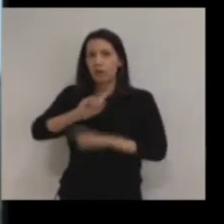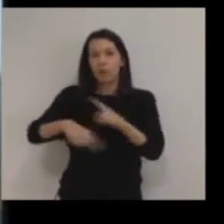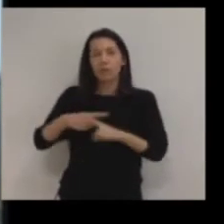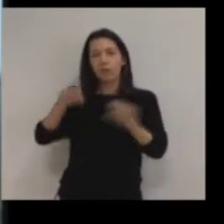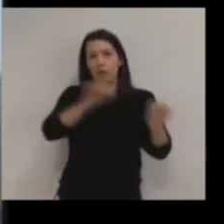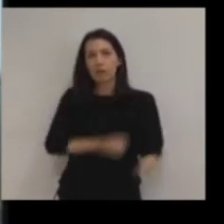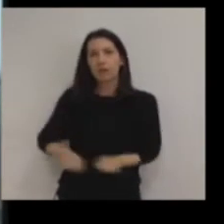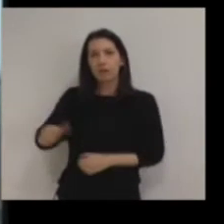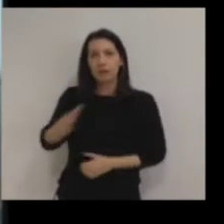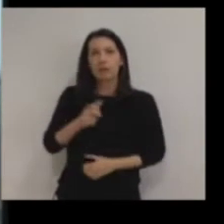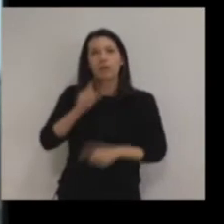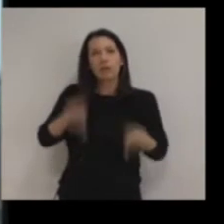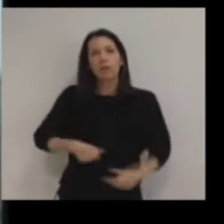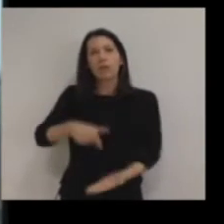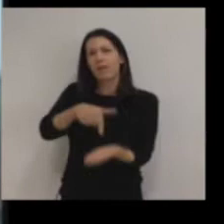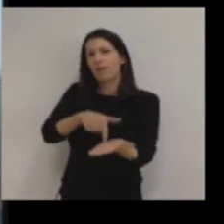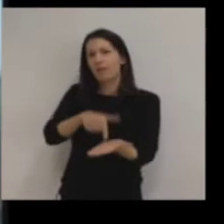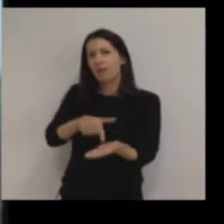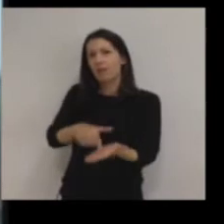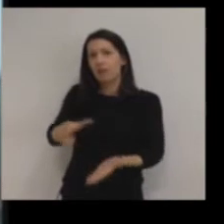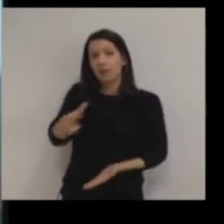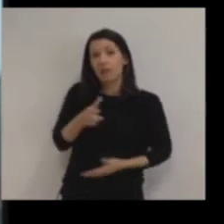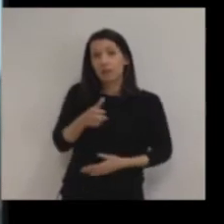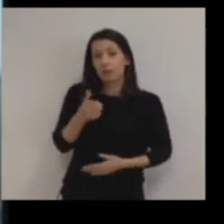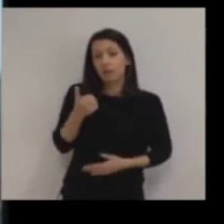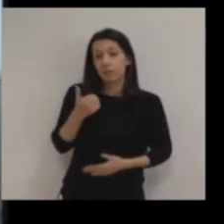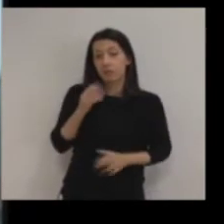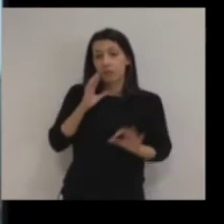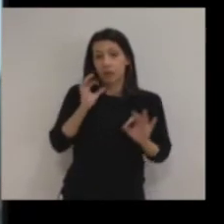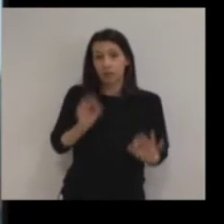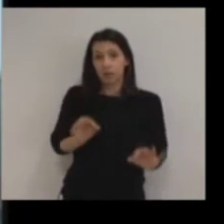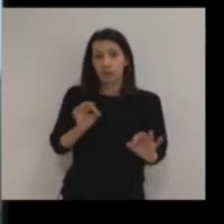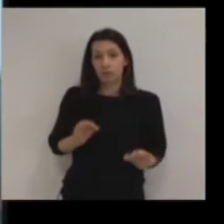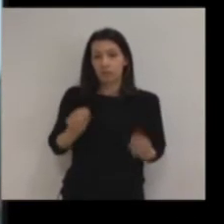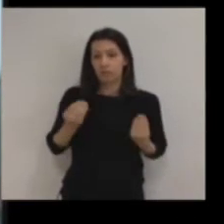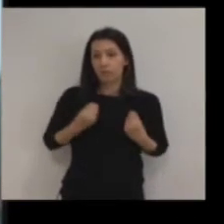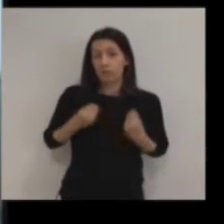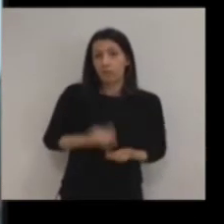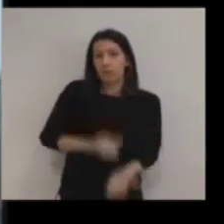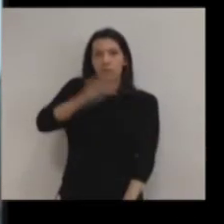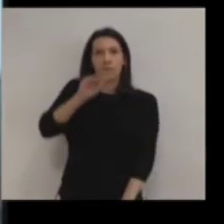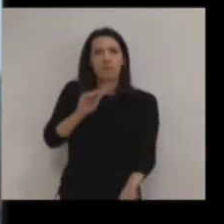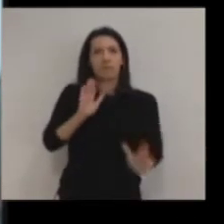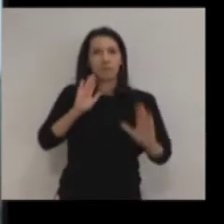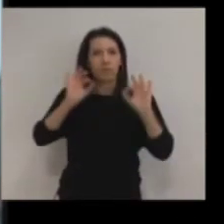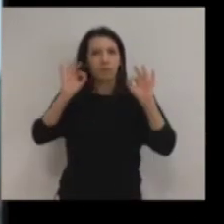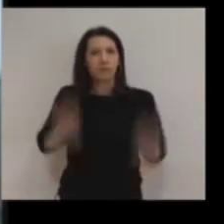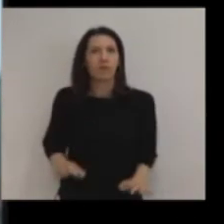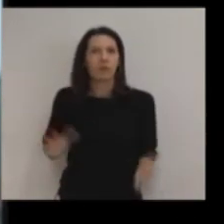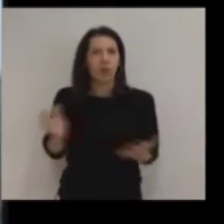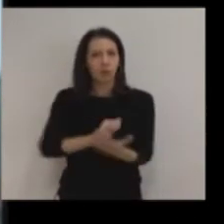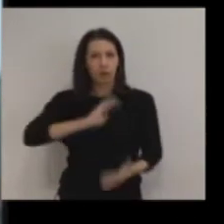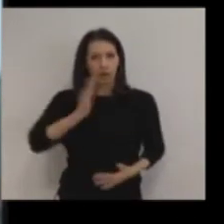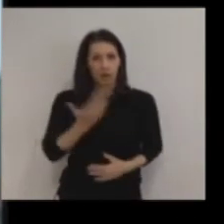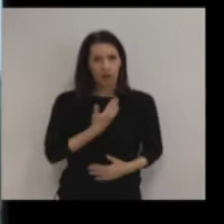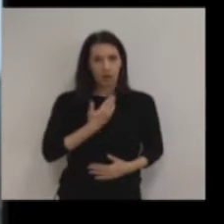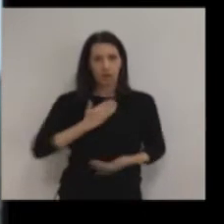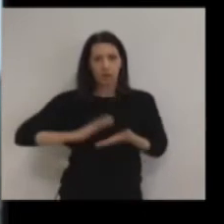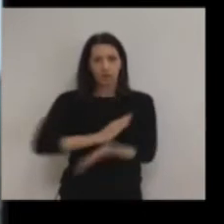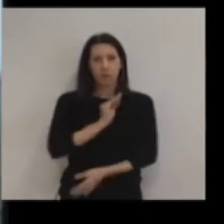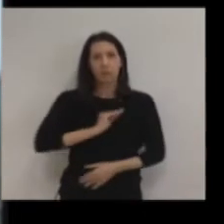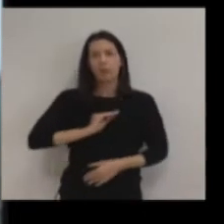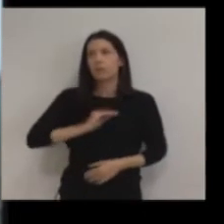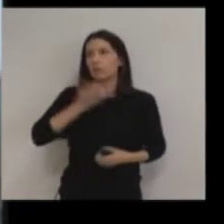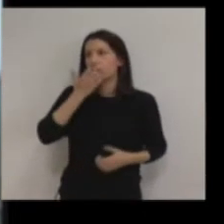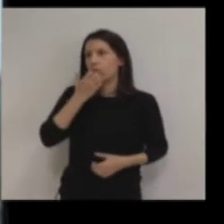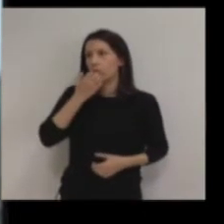los derechos, la reclamación de derechos, es algo que en algún momento de nuestra vida siempre nos toca a todos, ¿no? Bien en el ámbito civil, en el